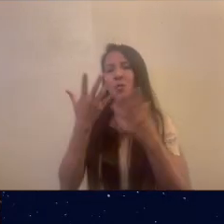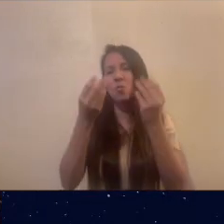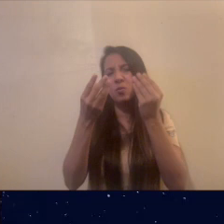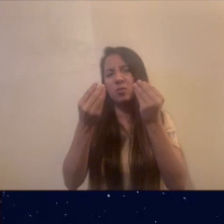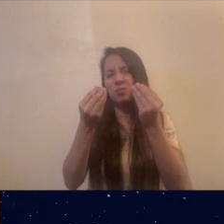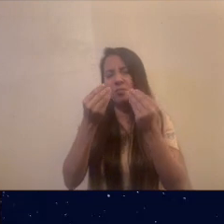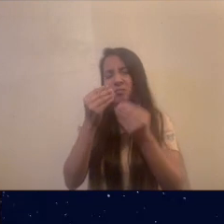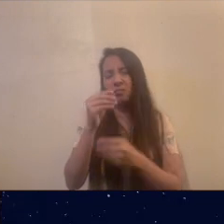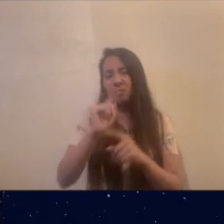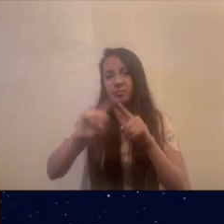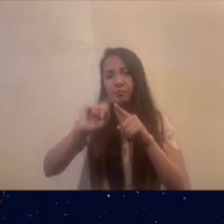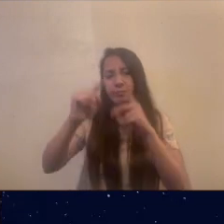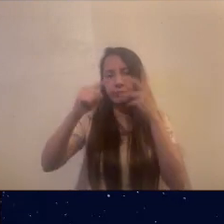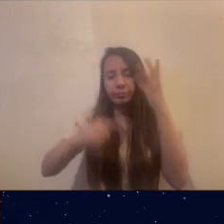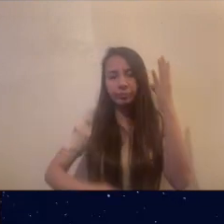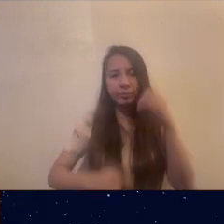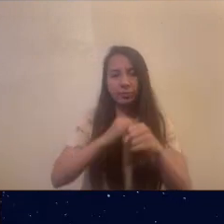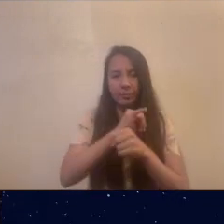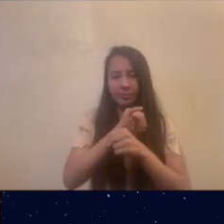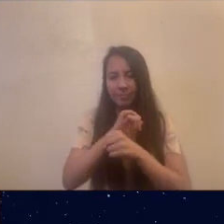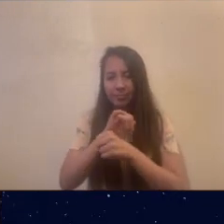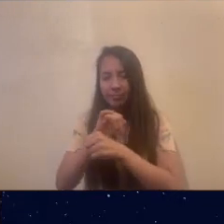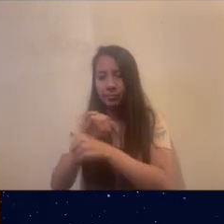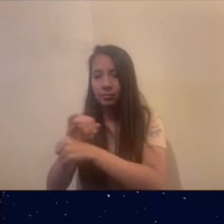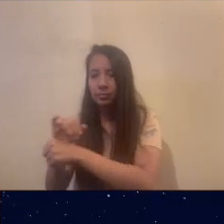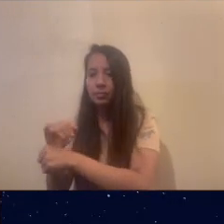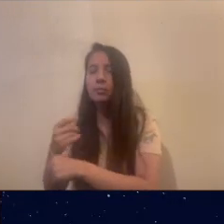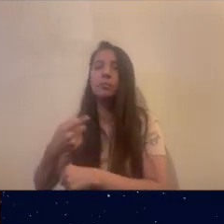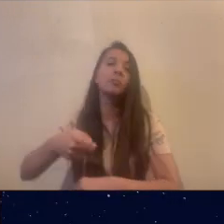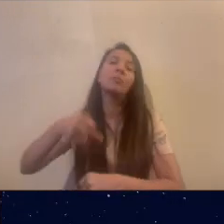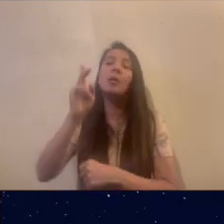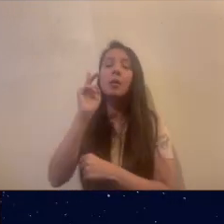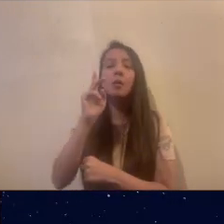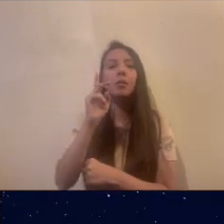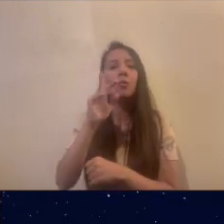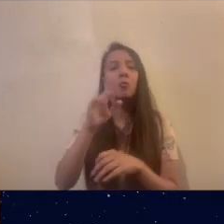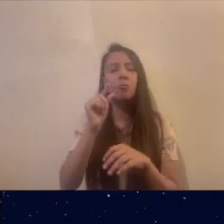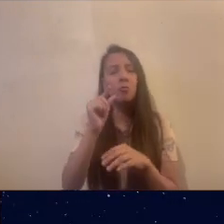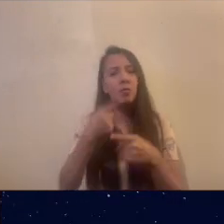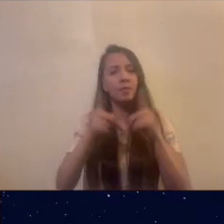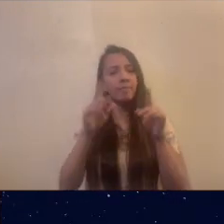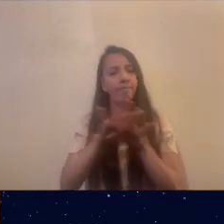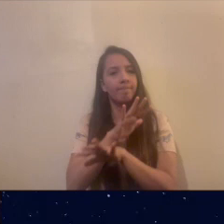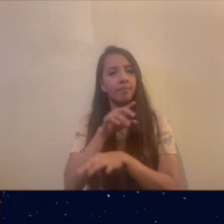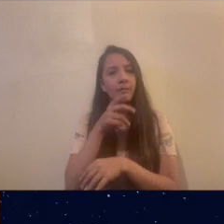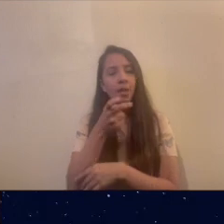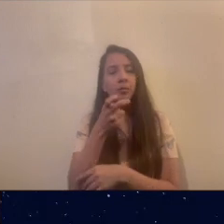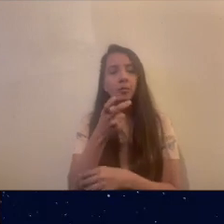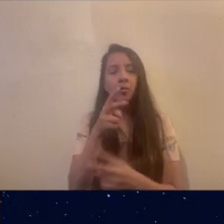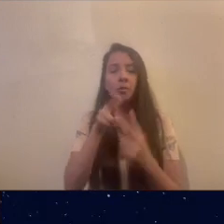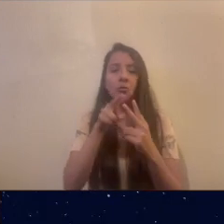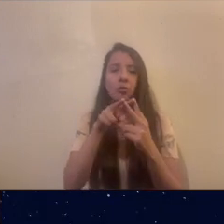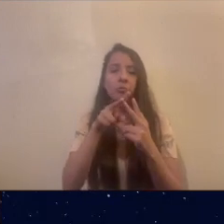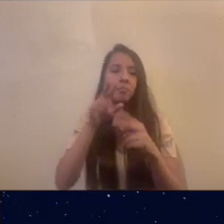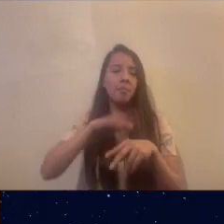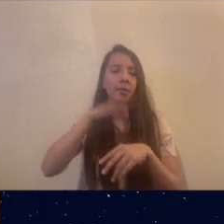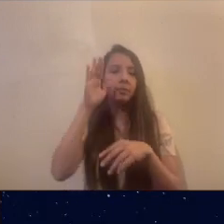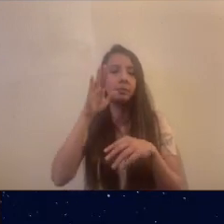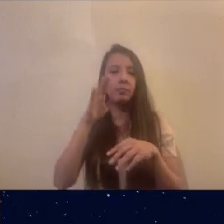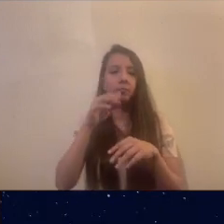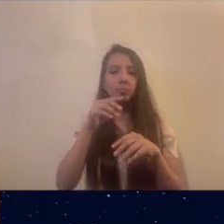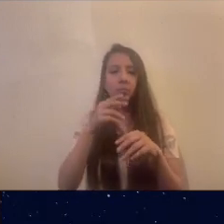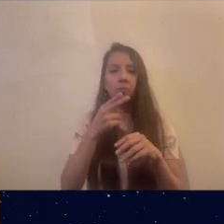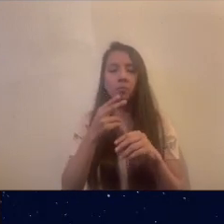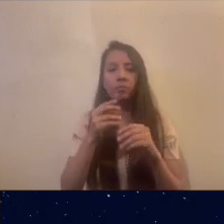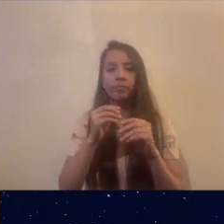elementos, hemos analizado muchos elementos, pero de todos los elementos que hemos visto que había redistribución, estos eran los que presentaban